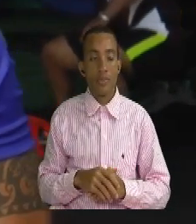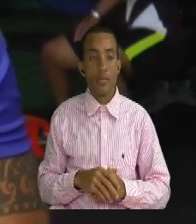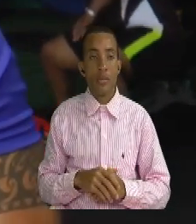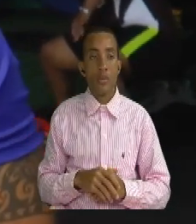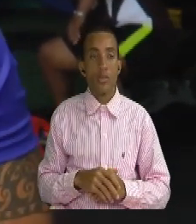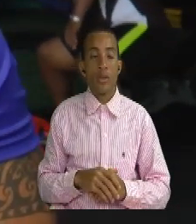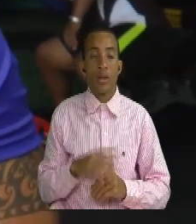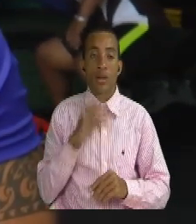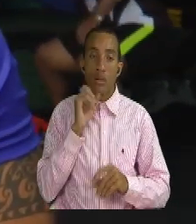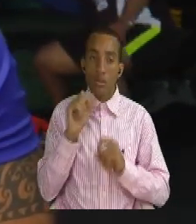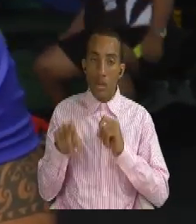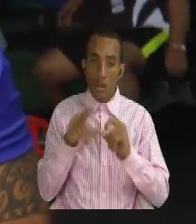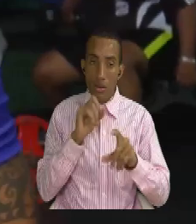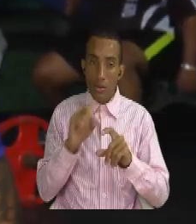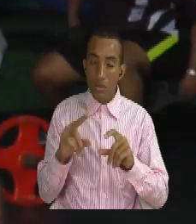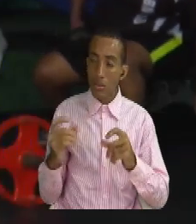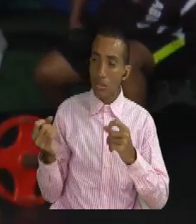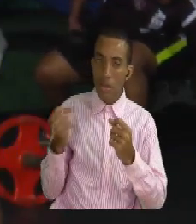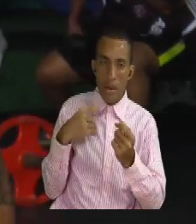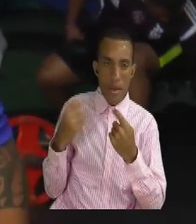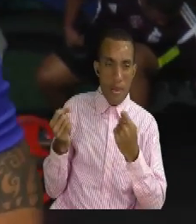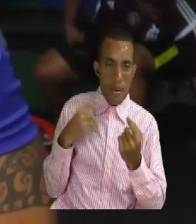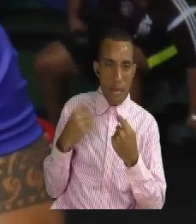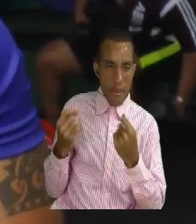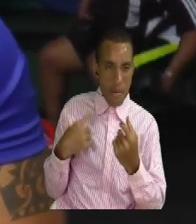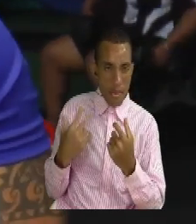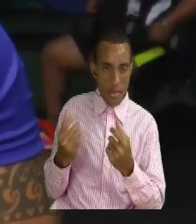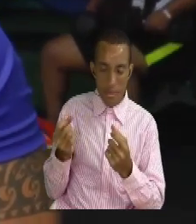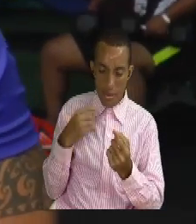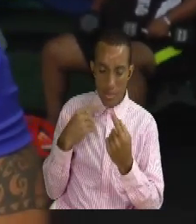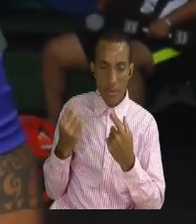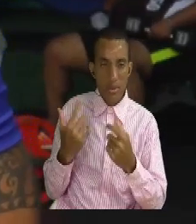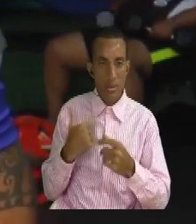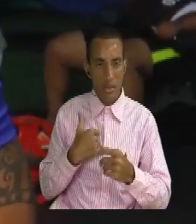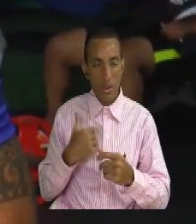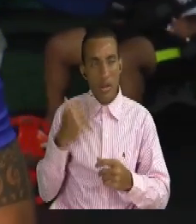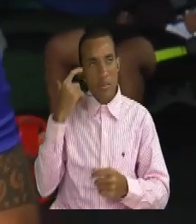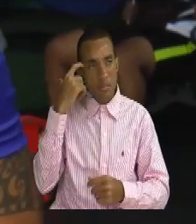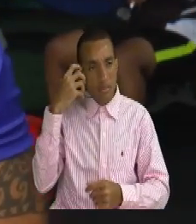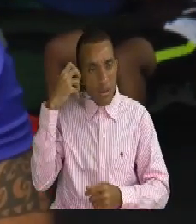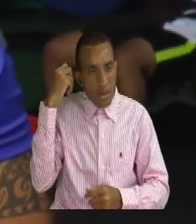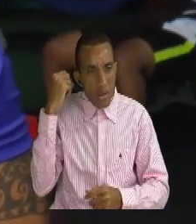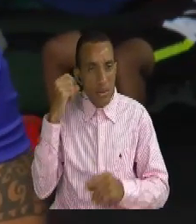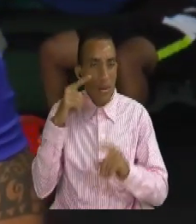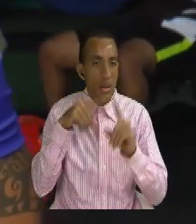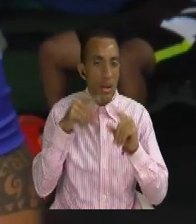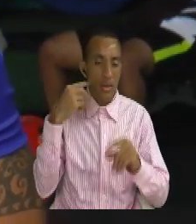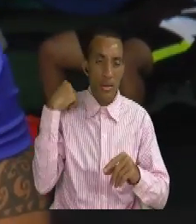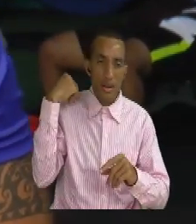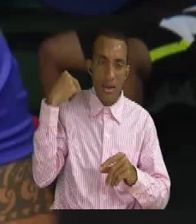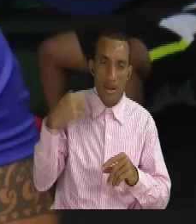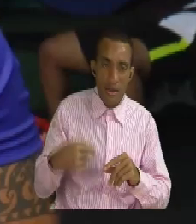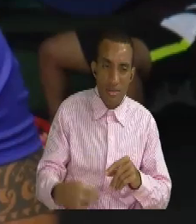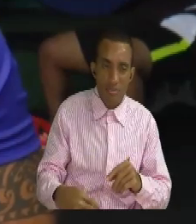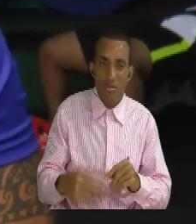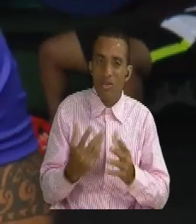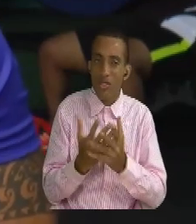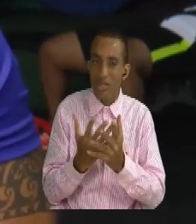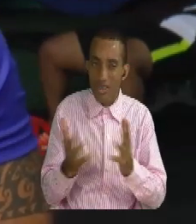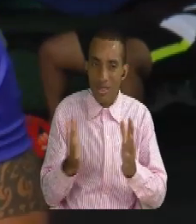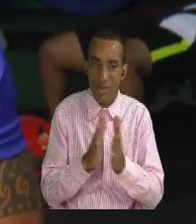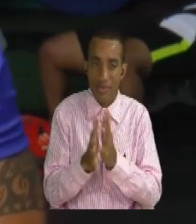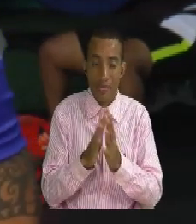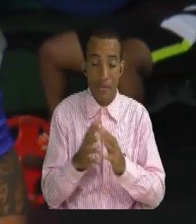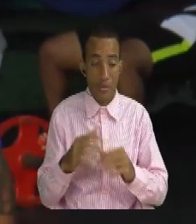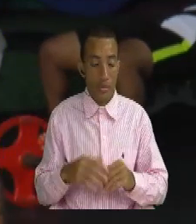las preguntas que me hacen mis televidentes sobre mitos o algunas historias que se manejan en medio de la